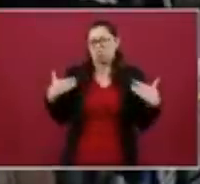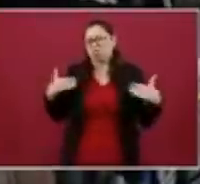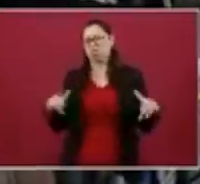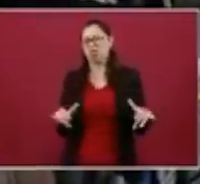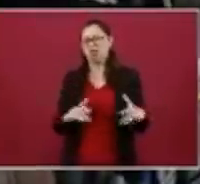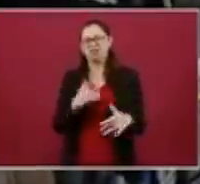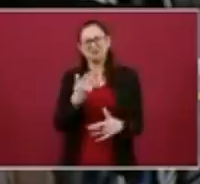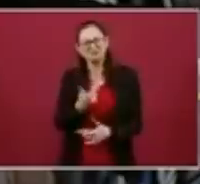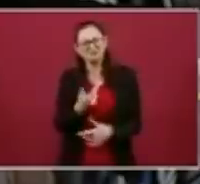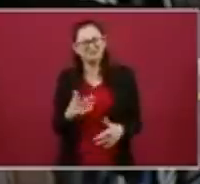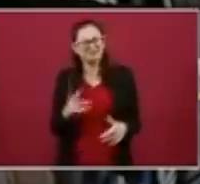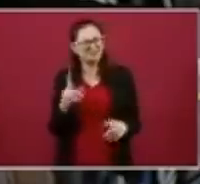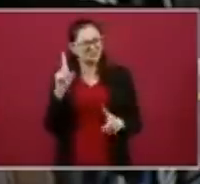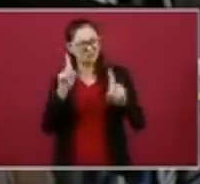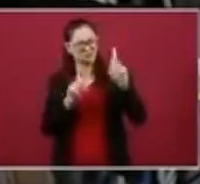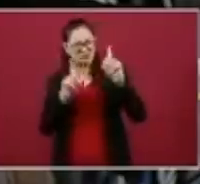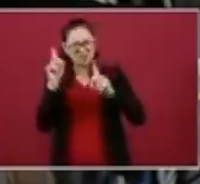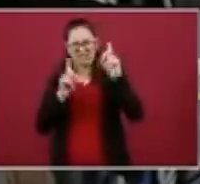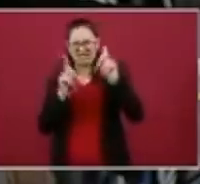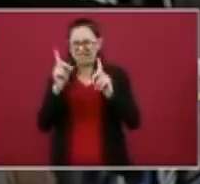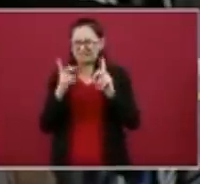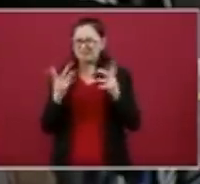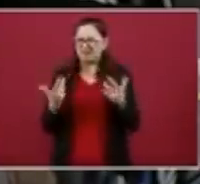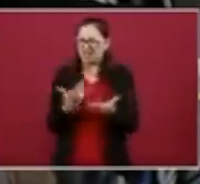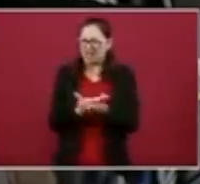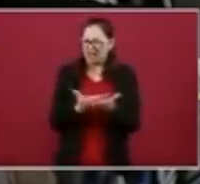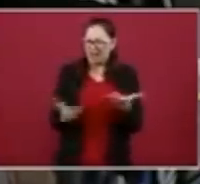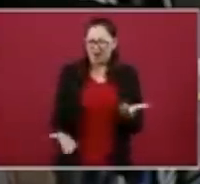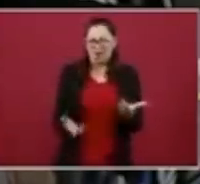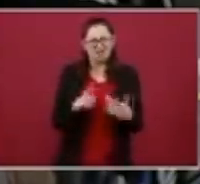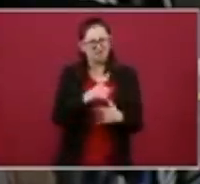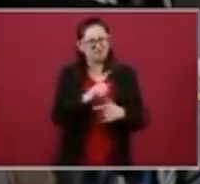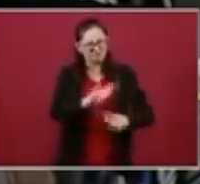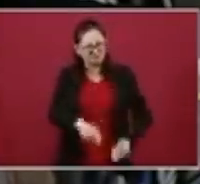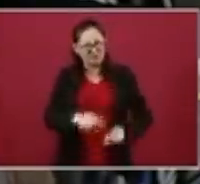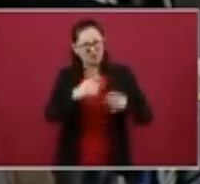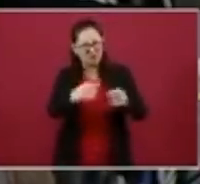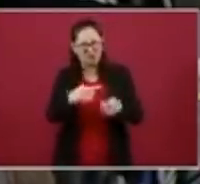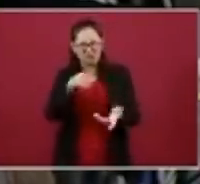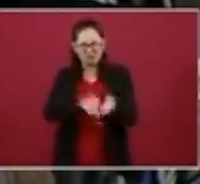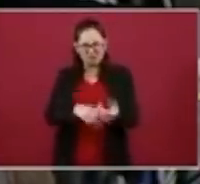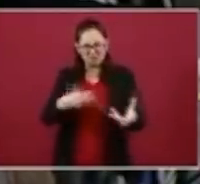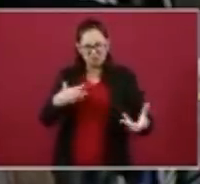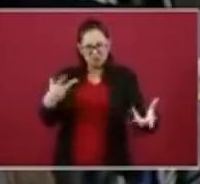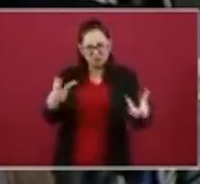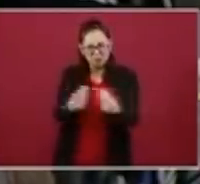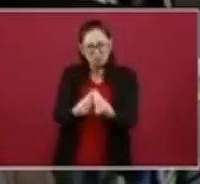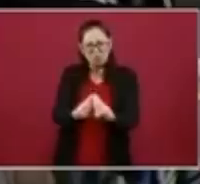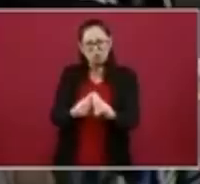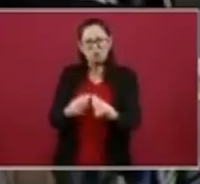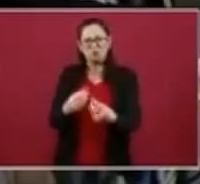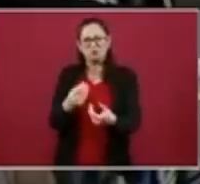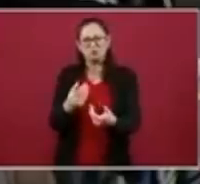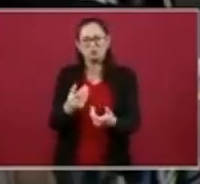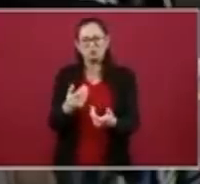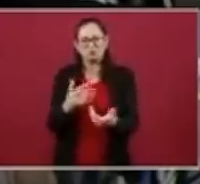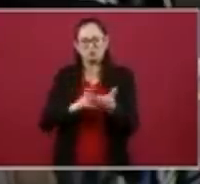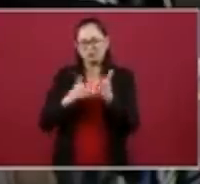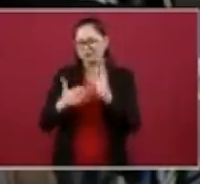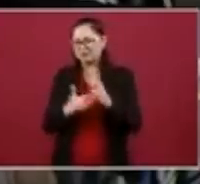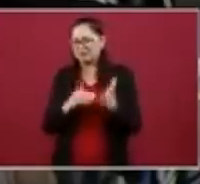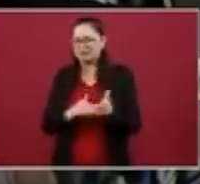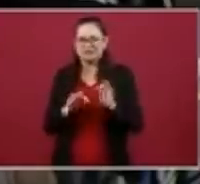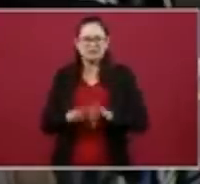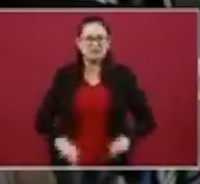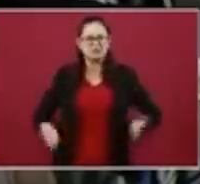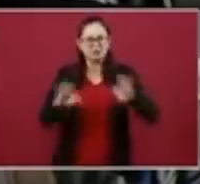estado. Y cómo fue que, qué criterios tomaron para incorporarlo a un área tan estratégica de